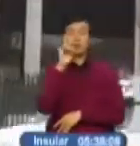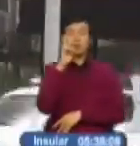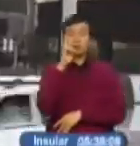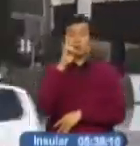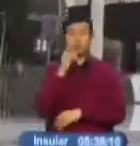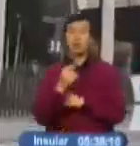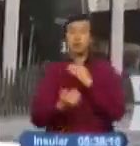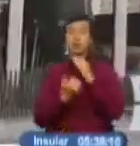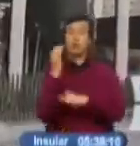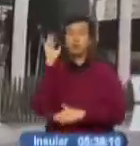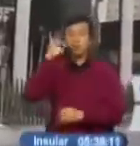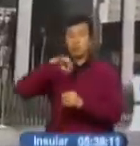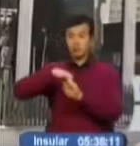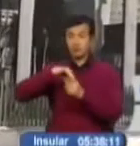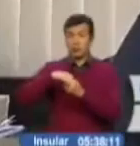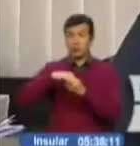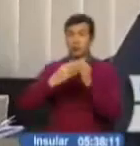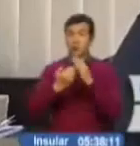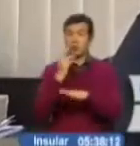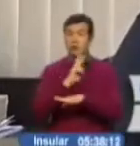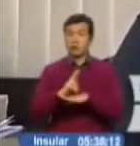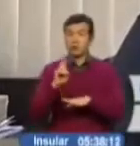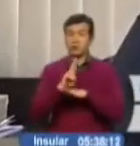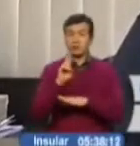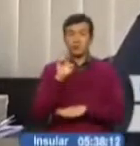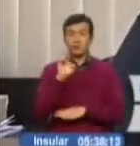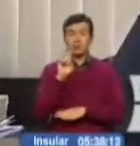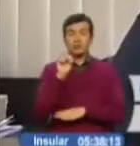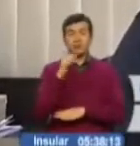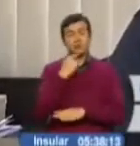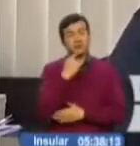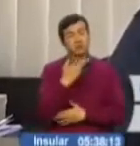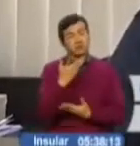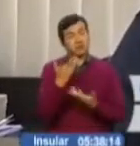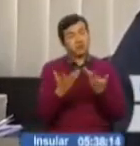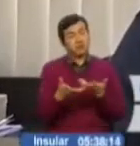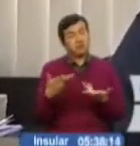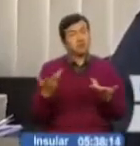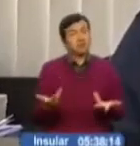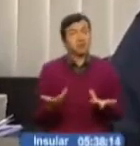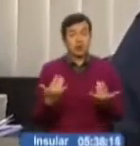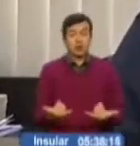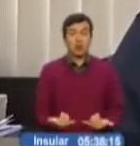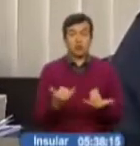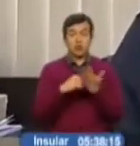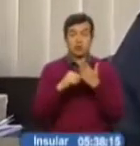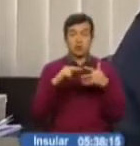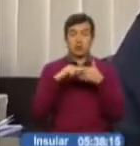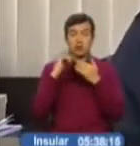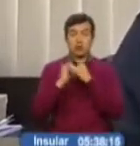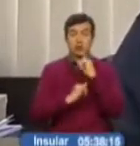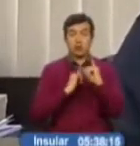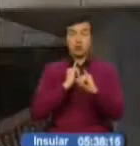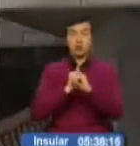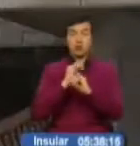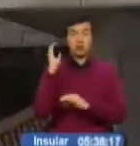nuevas elecciones para designar al rector, René Ramírez no descartó la posibilidad de que el actual embajador de Ecuador en Colombia,